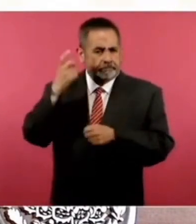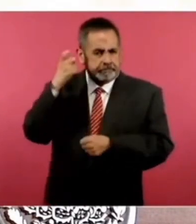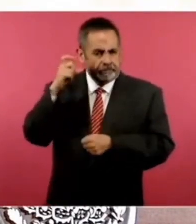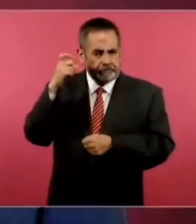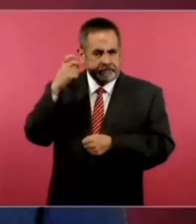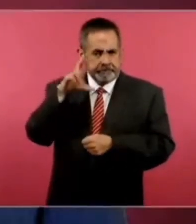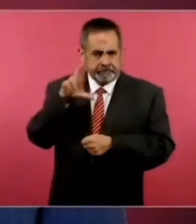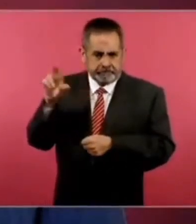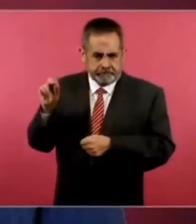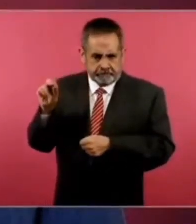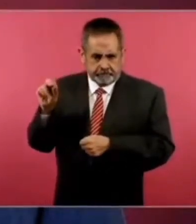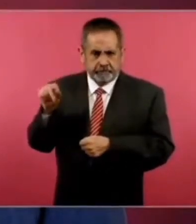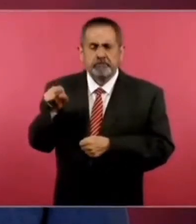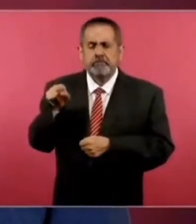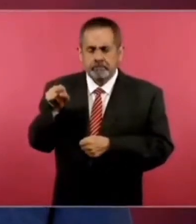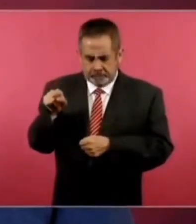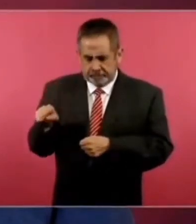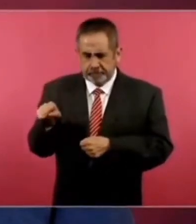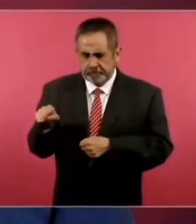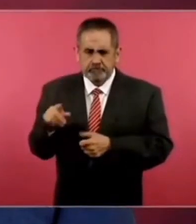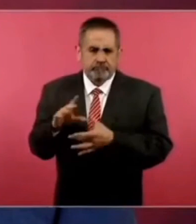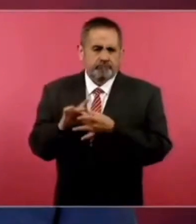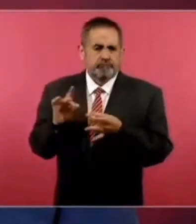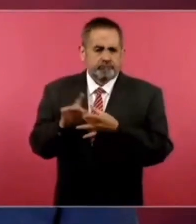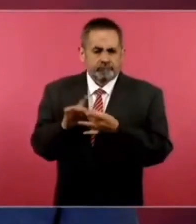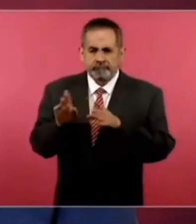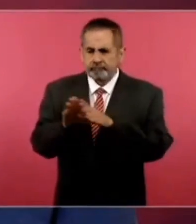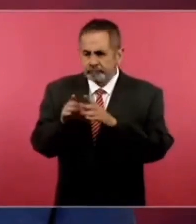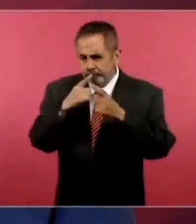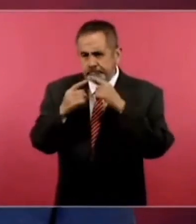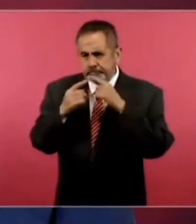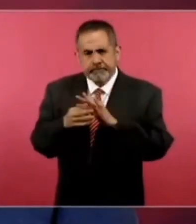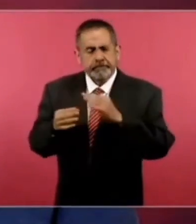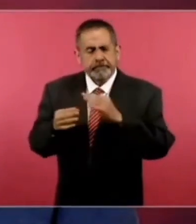y habló de cómo